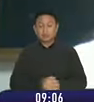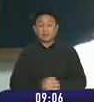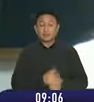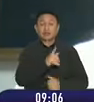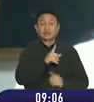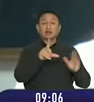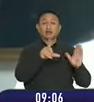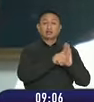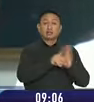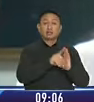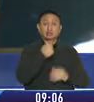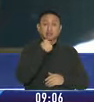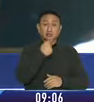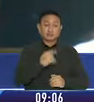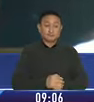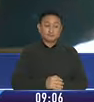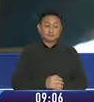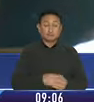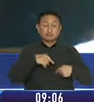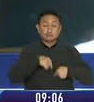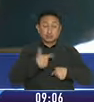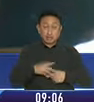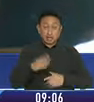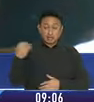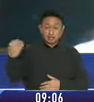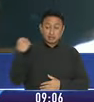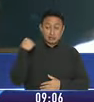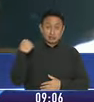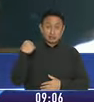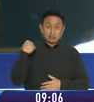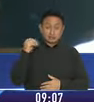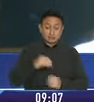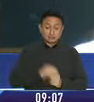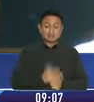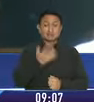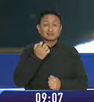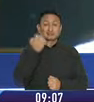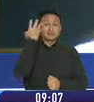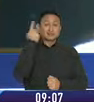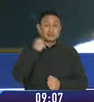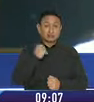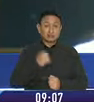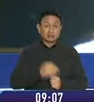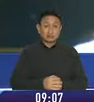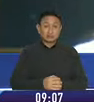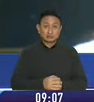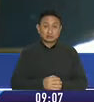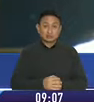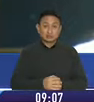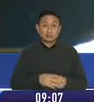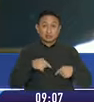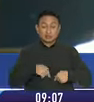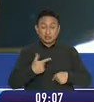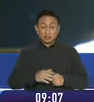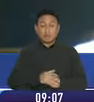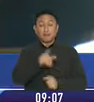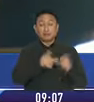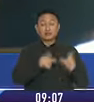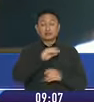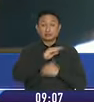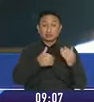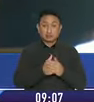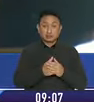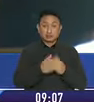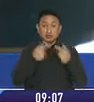la ley en cuanto somos comunicados tenemos 15 días para convocar al proceso